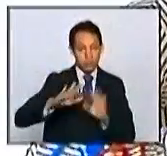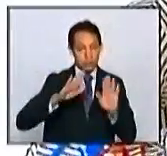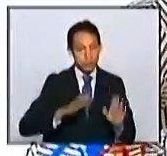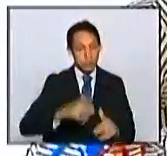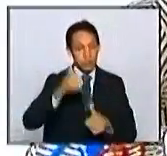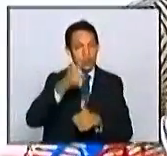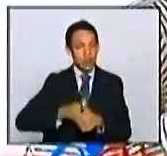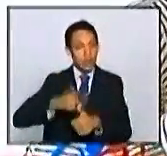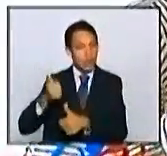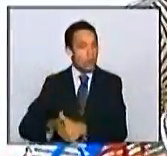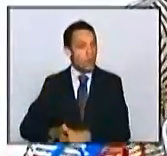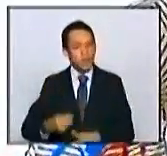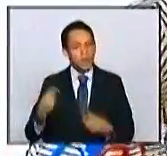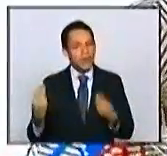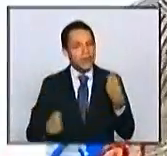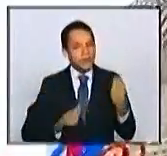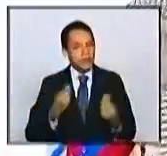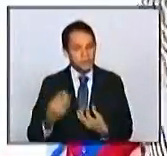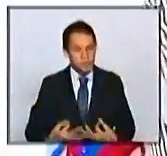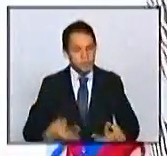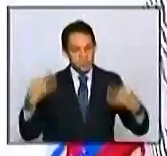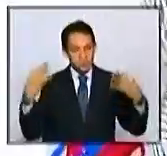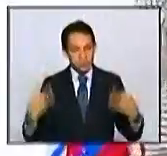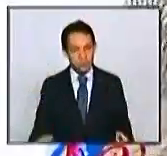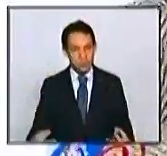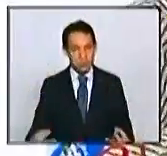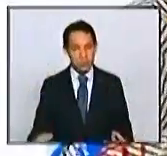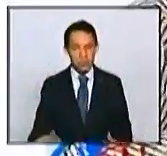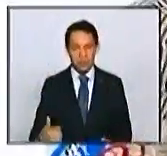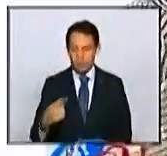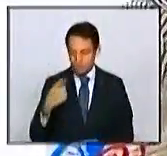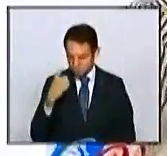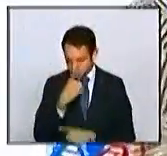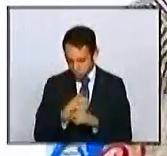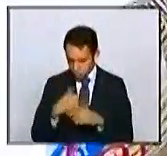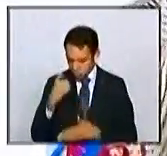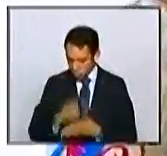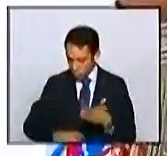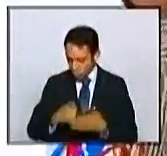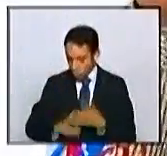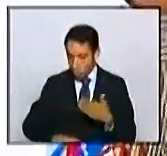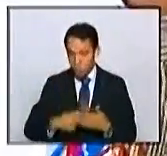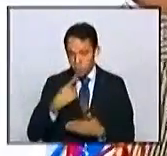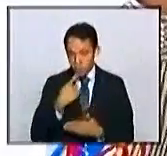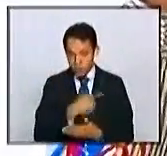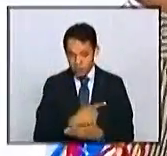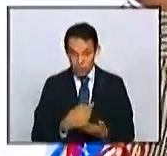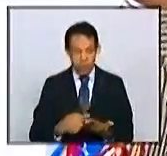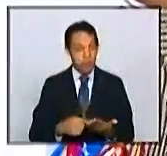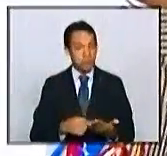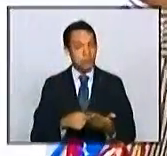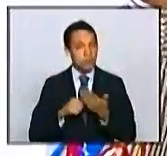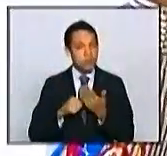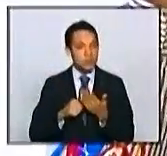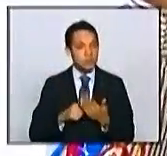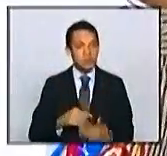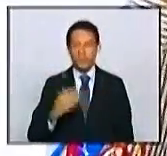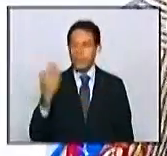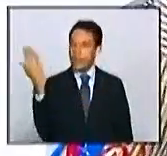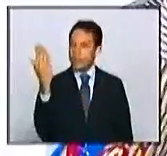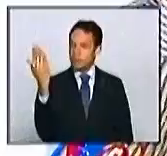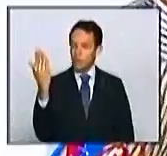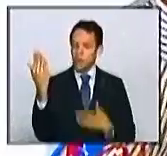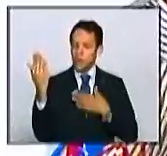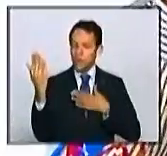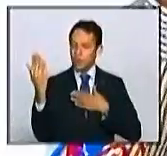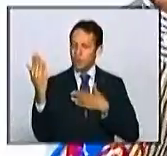ser humano tiene para afrontar de manera asertiva y autocuestionarse, lo que usted señala ahora muy importante es mirarme al espejo, yo cómo